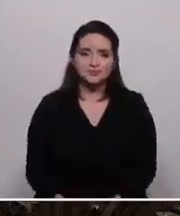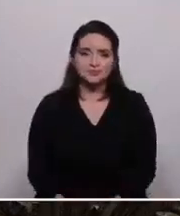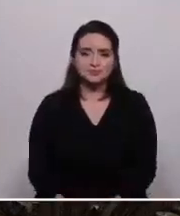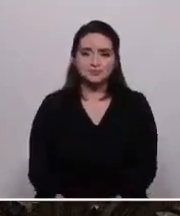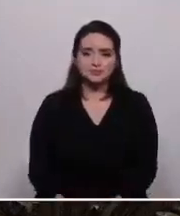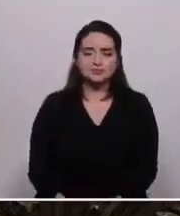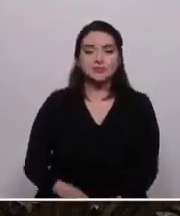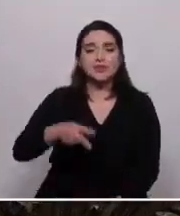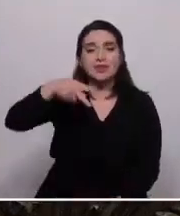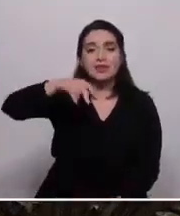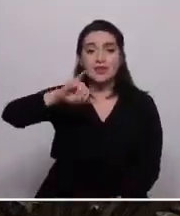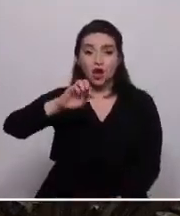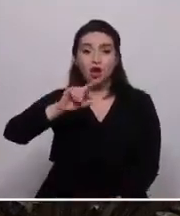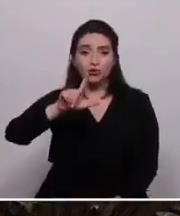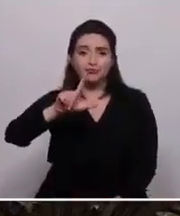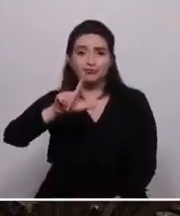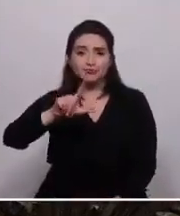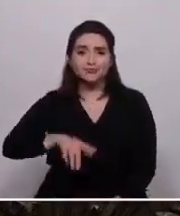A Nicole,